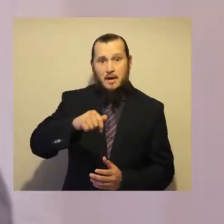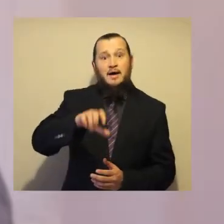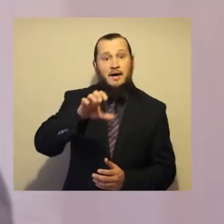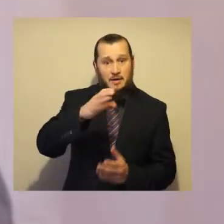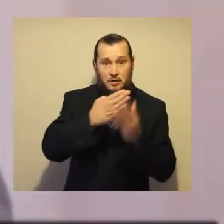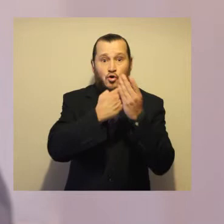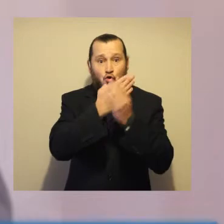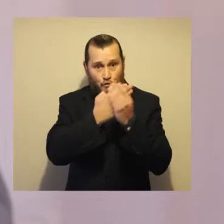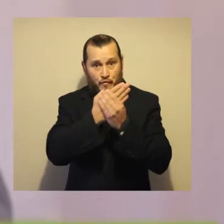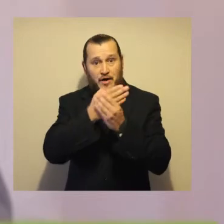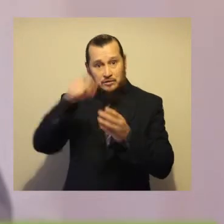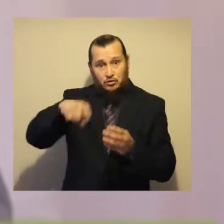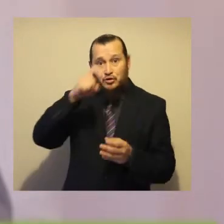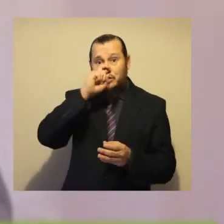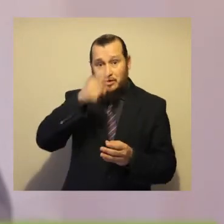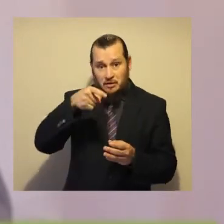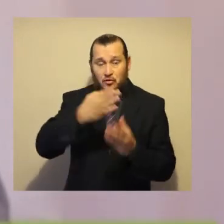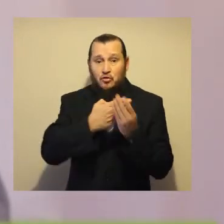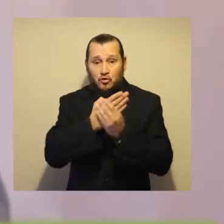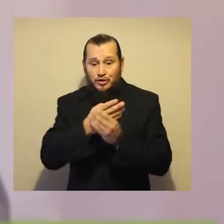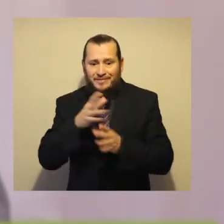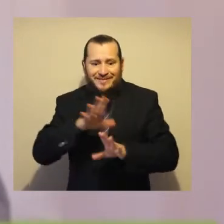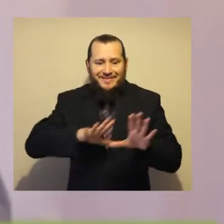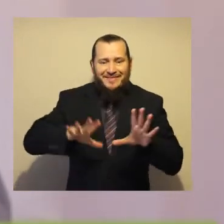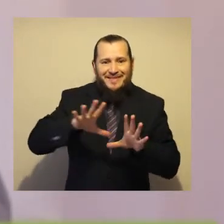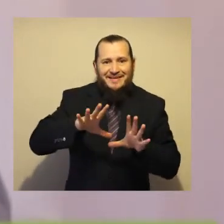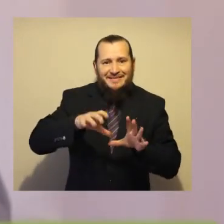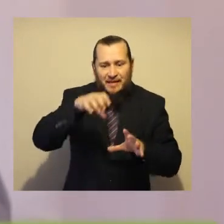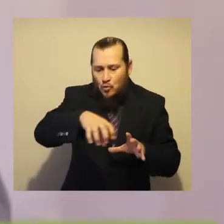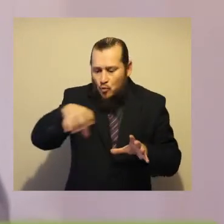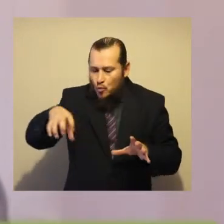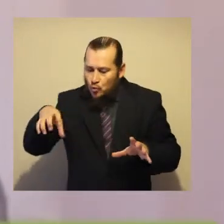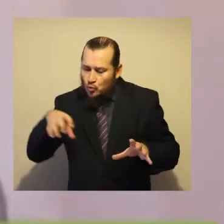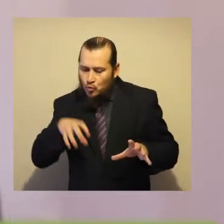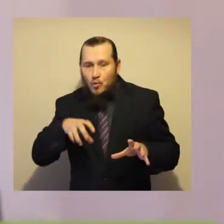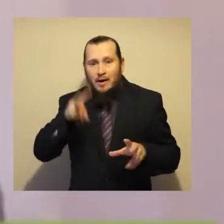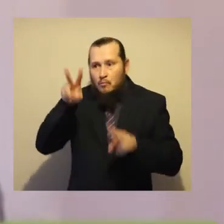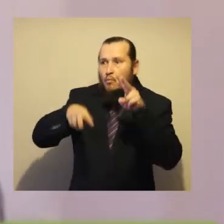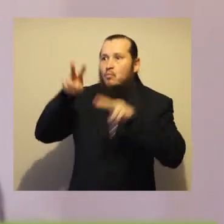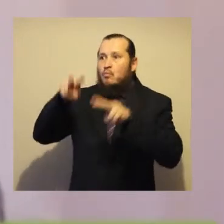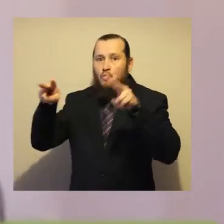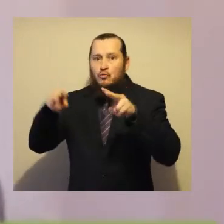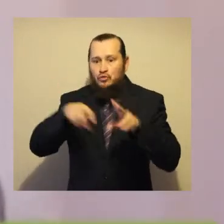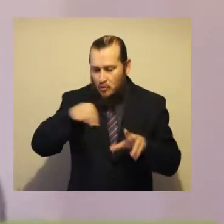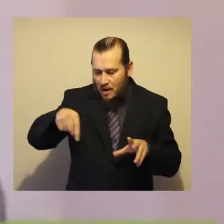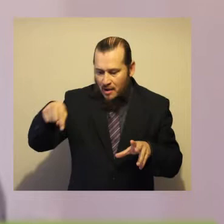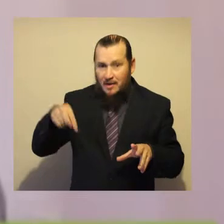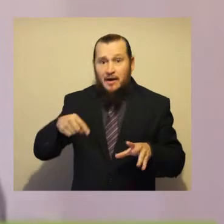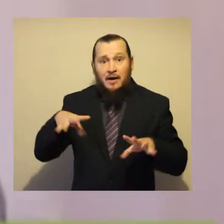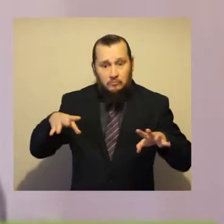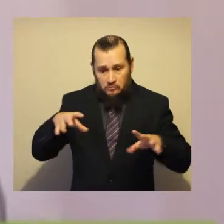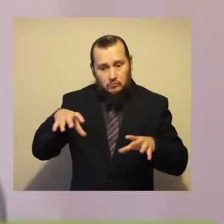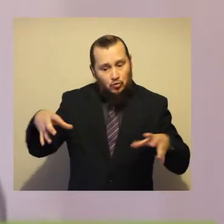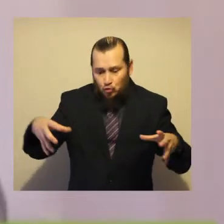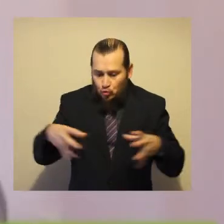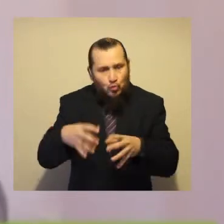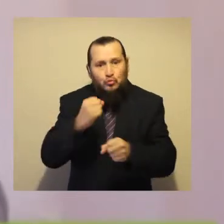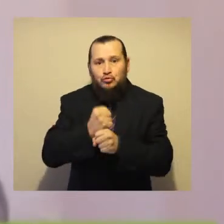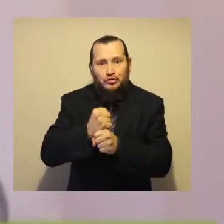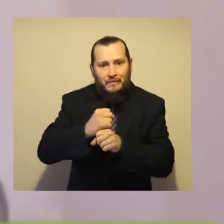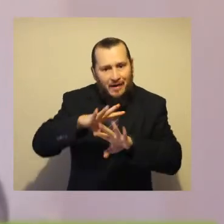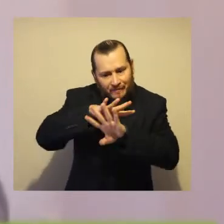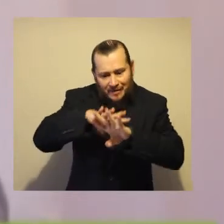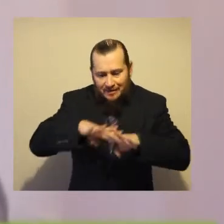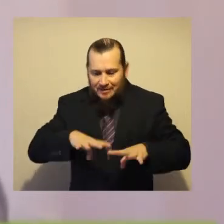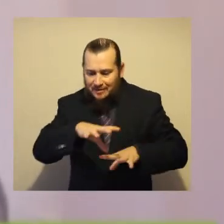Que tenemos desde el gobierno provincial de hacer una red de nuevos museos que van a sumar a la manera